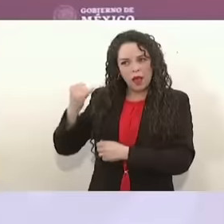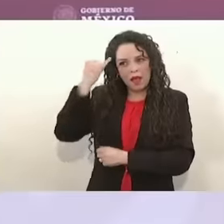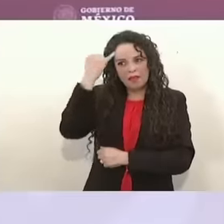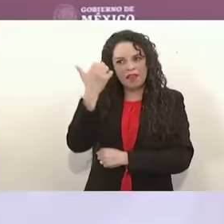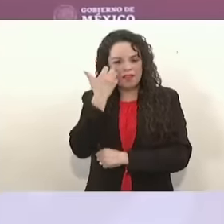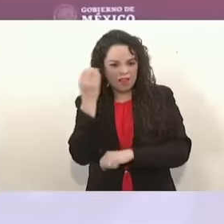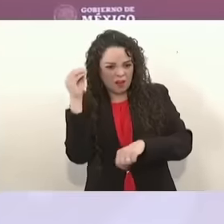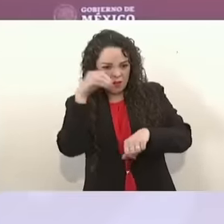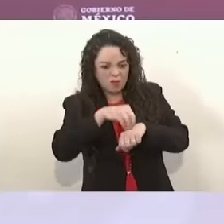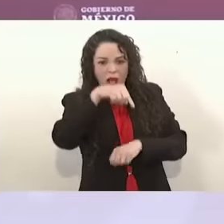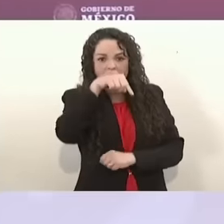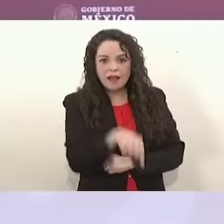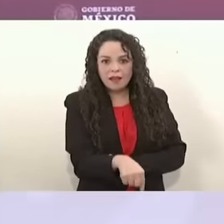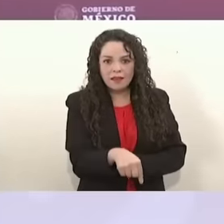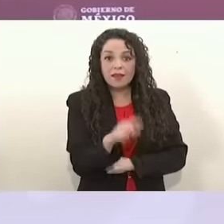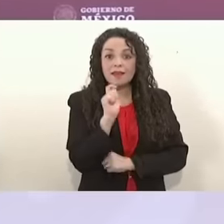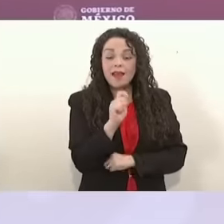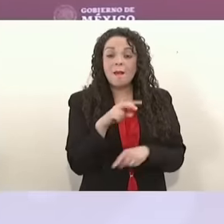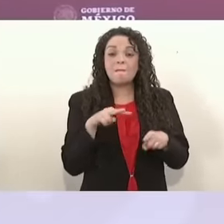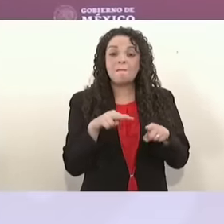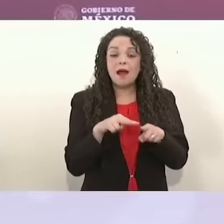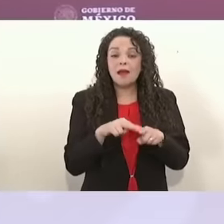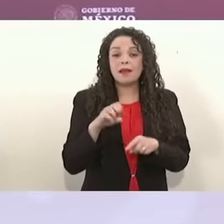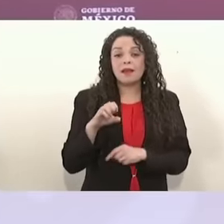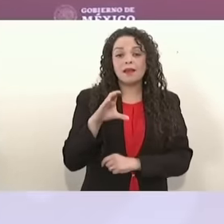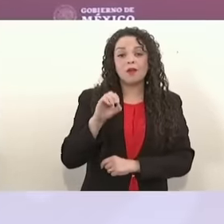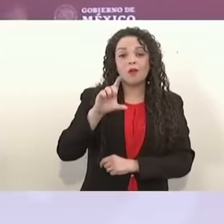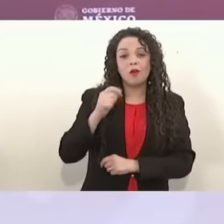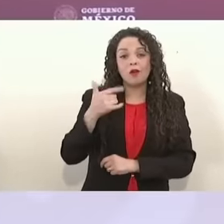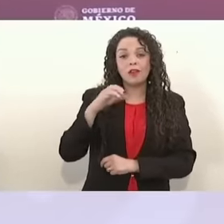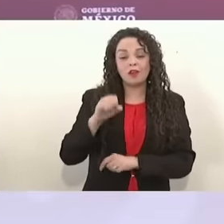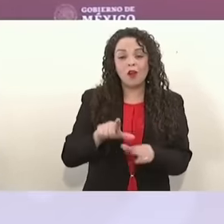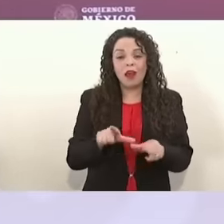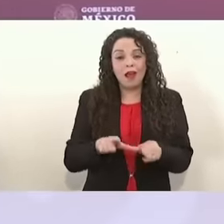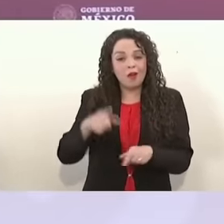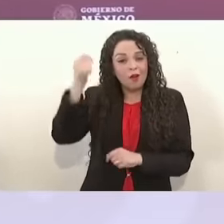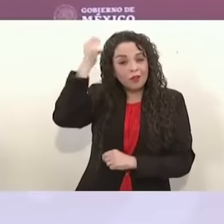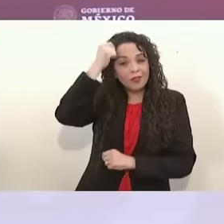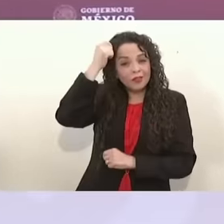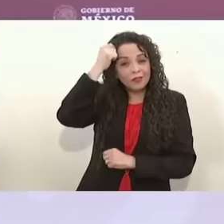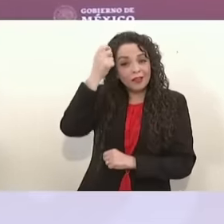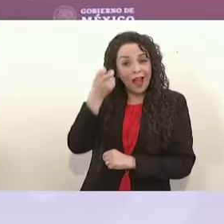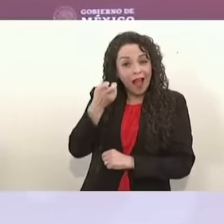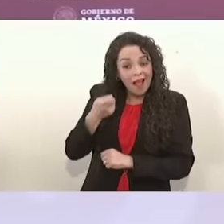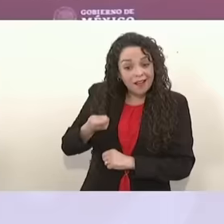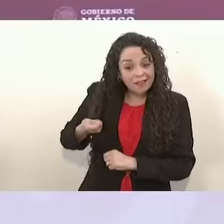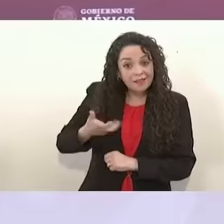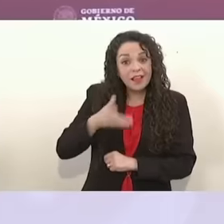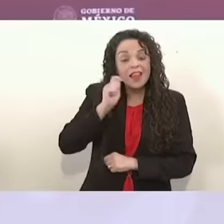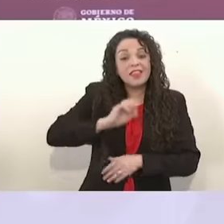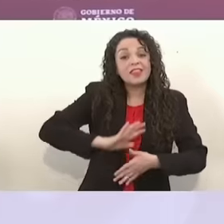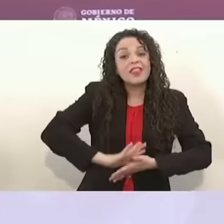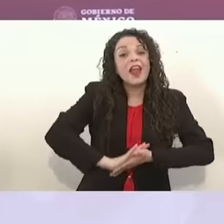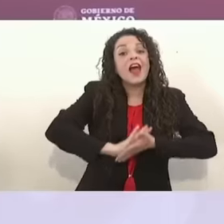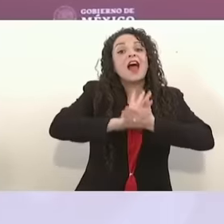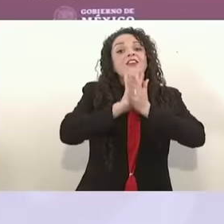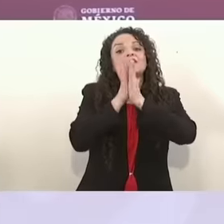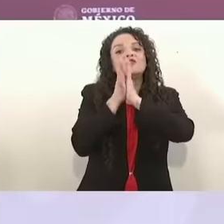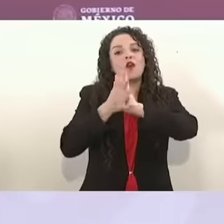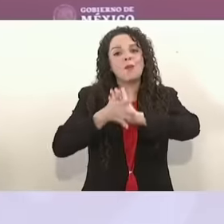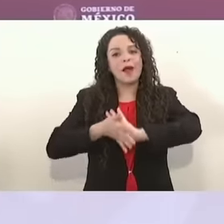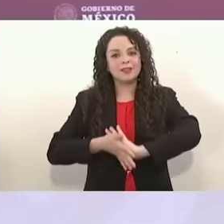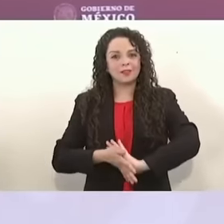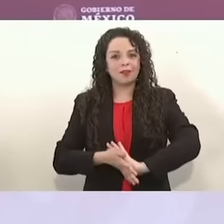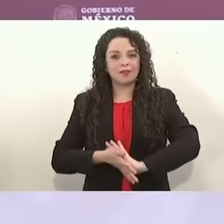lugar, el Parque Ecológico del Lago de Texcoco. Eso es transformación. Es decir, del olvido